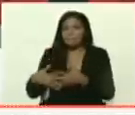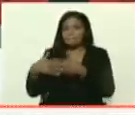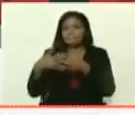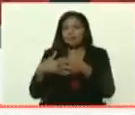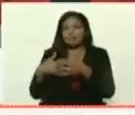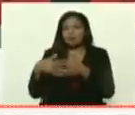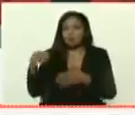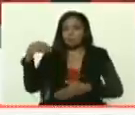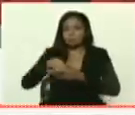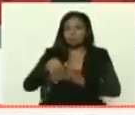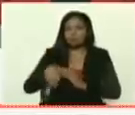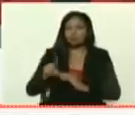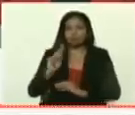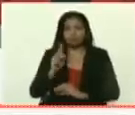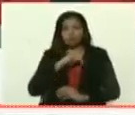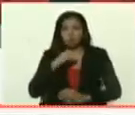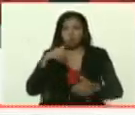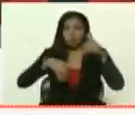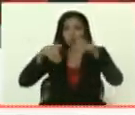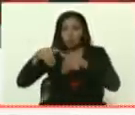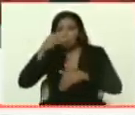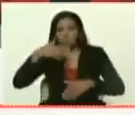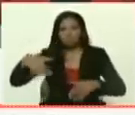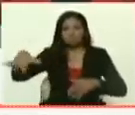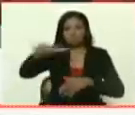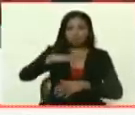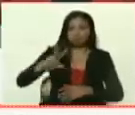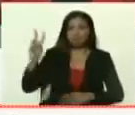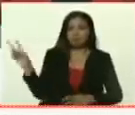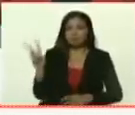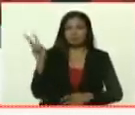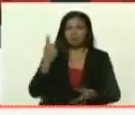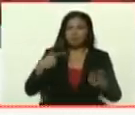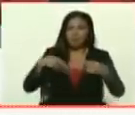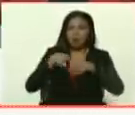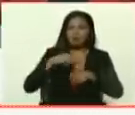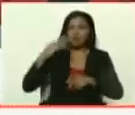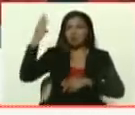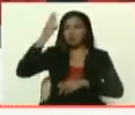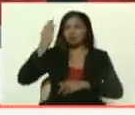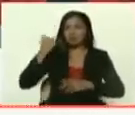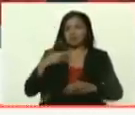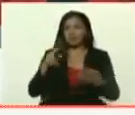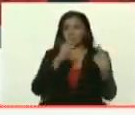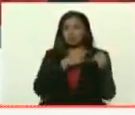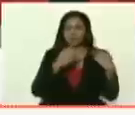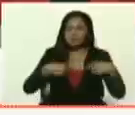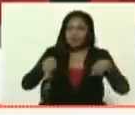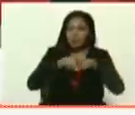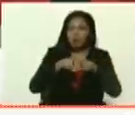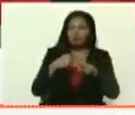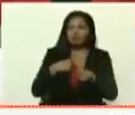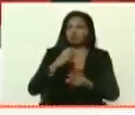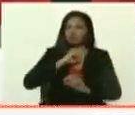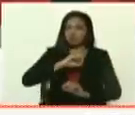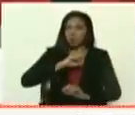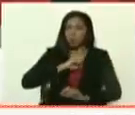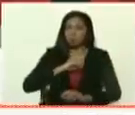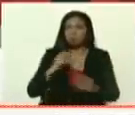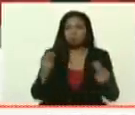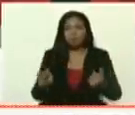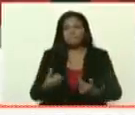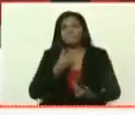voto, por la soberanía nacional, y tengo conciencia de mis responsabilidades. Soy muy